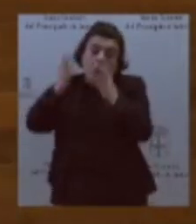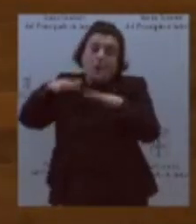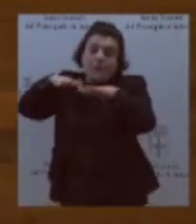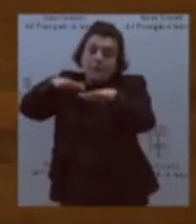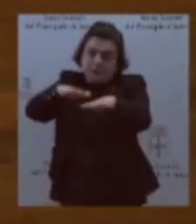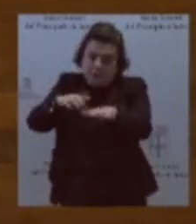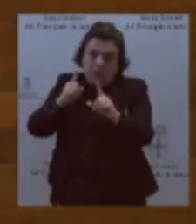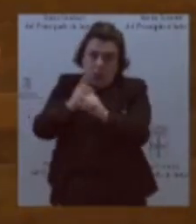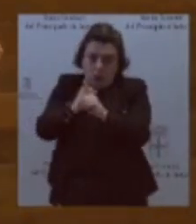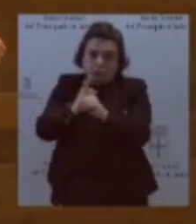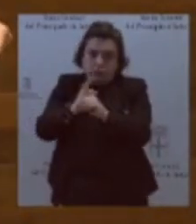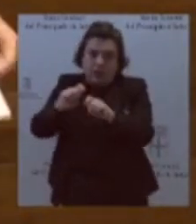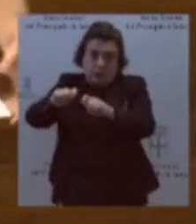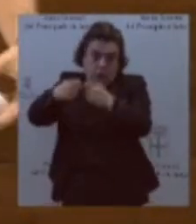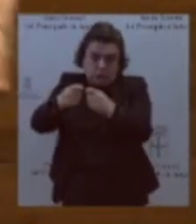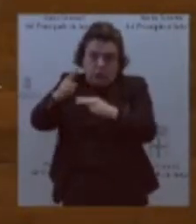obra.